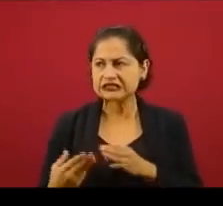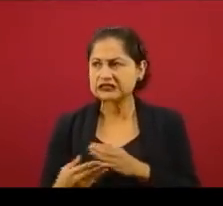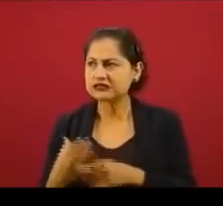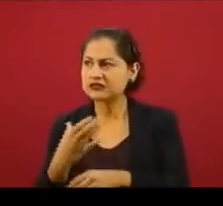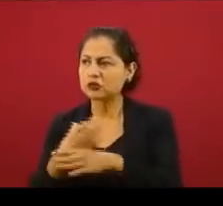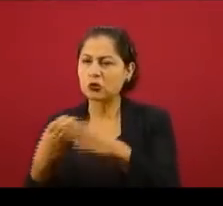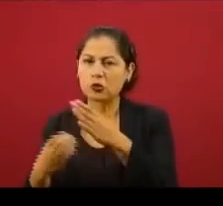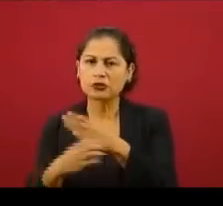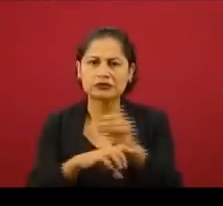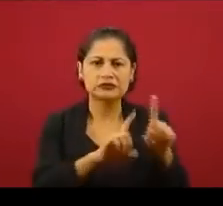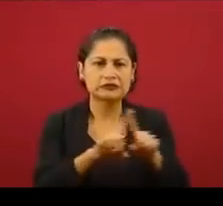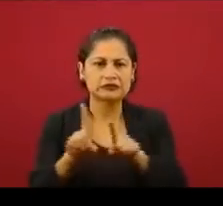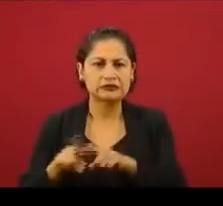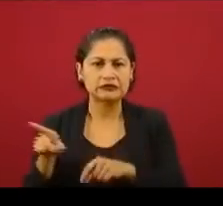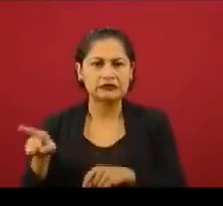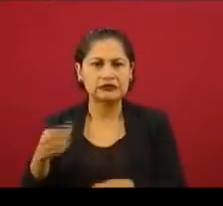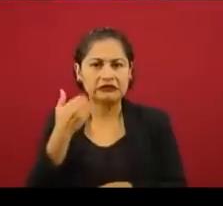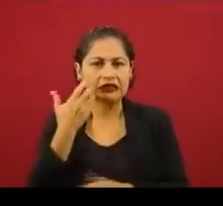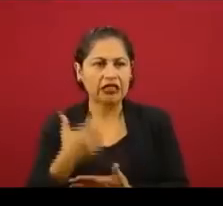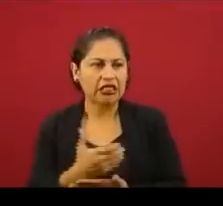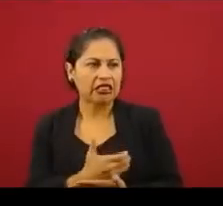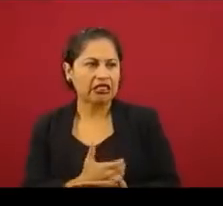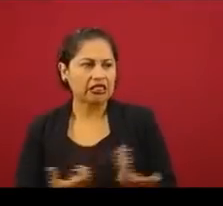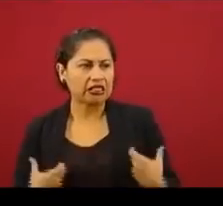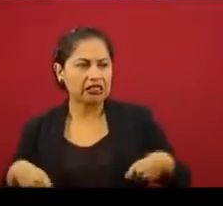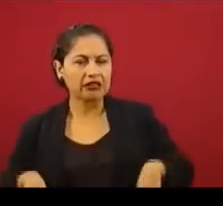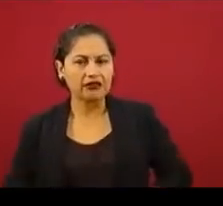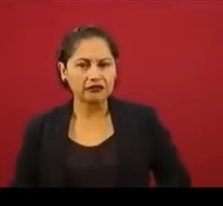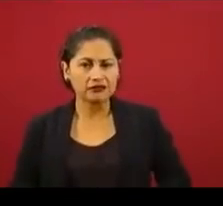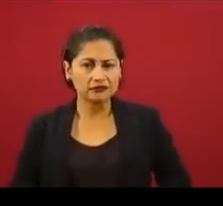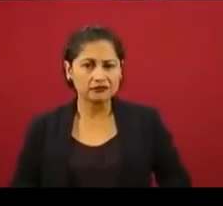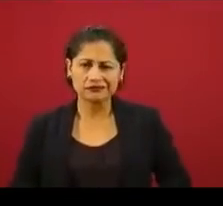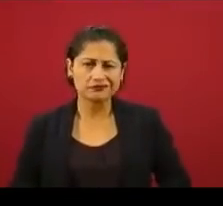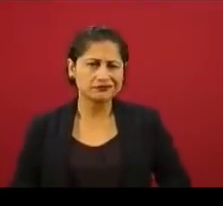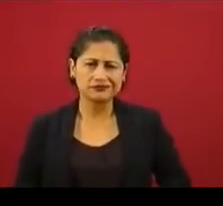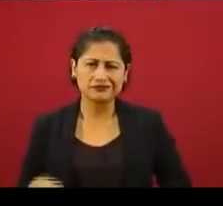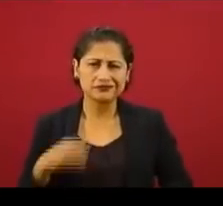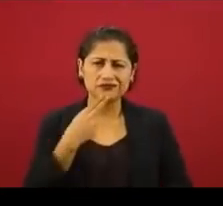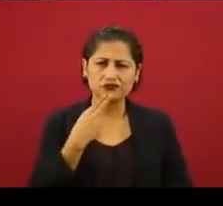lo que de verdad no tiene valor. La vida es